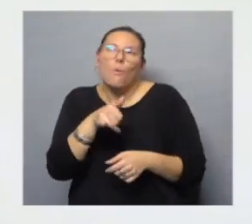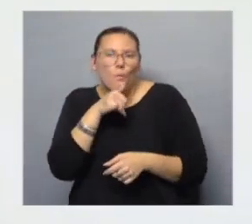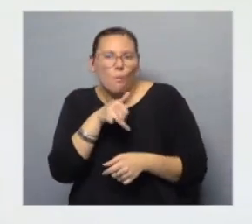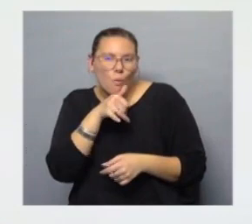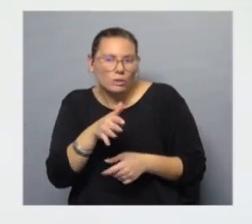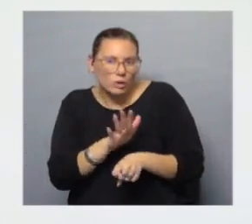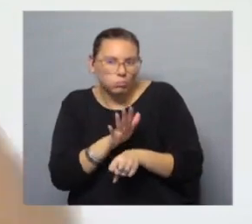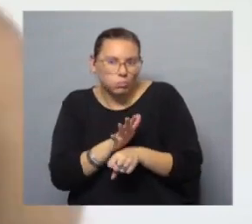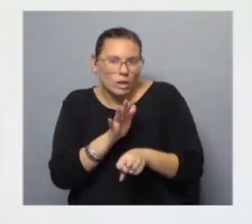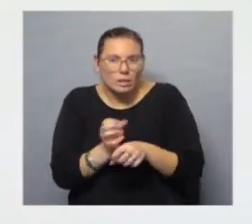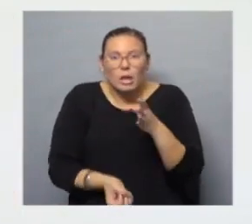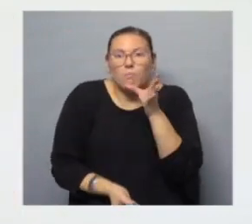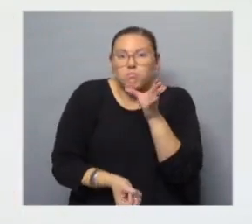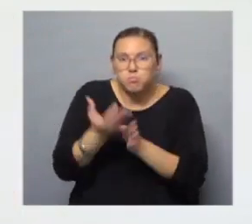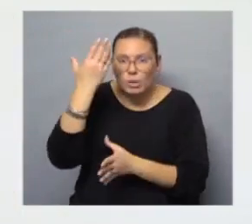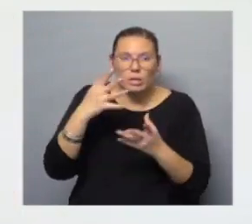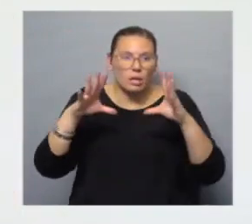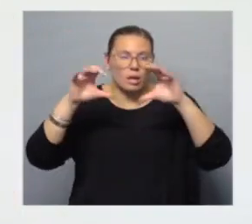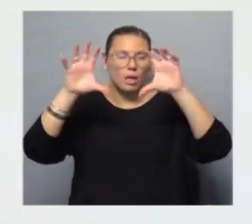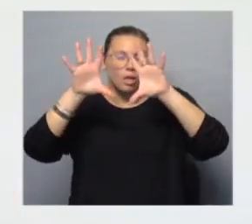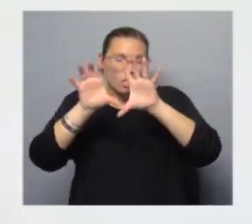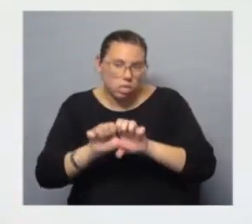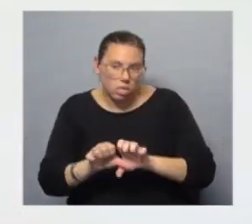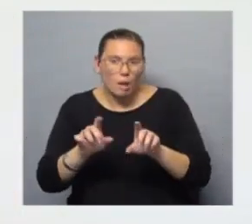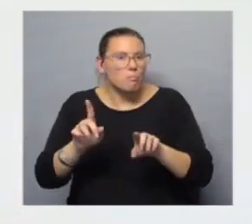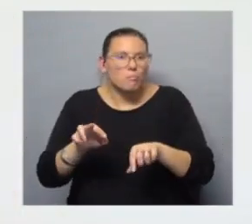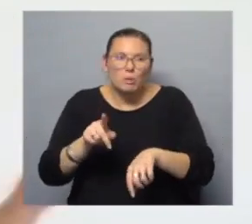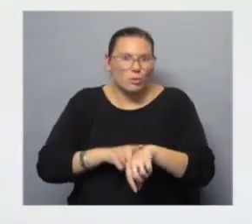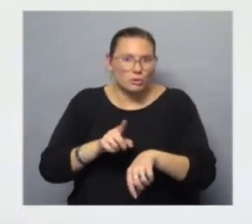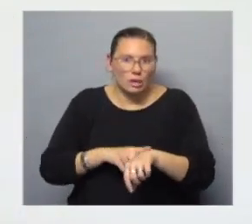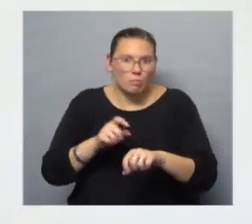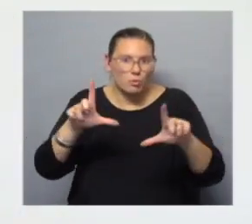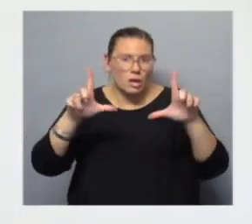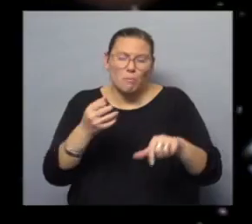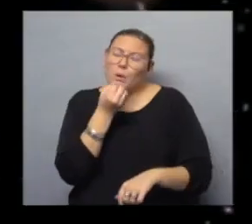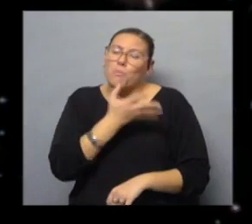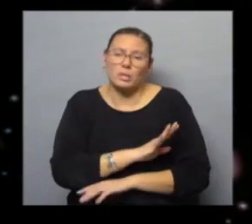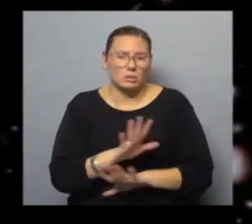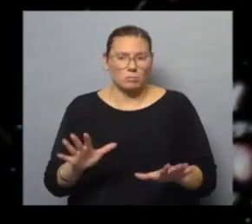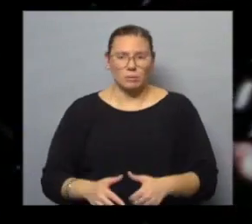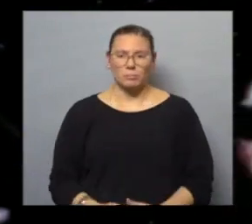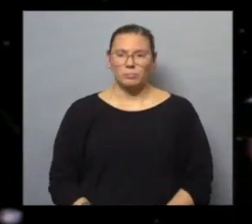de formación y de destrucción a la vez, ¿no? Yo creo que es una imagen extraordinaria.